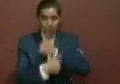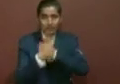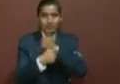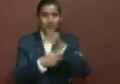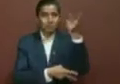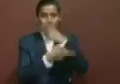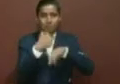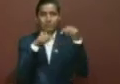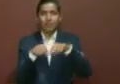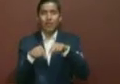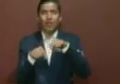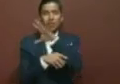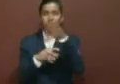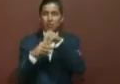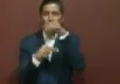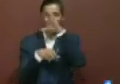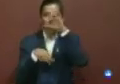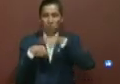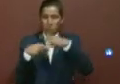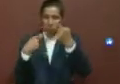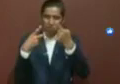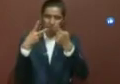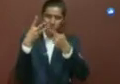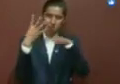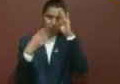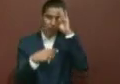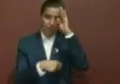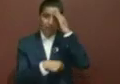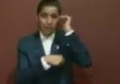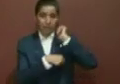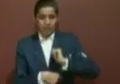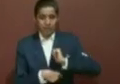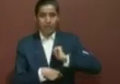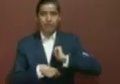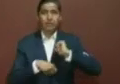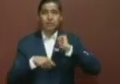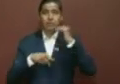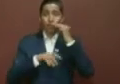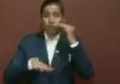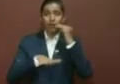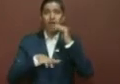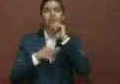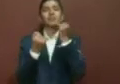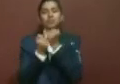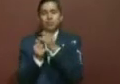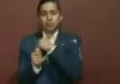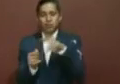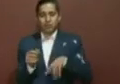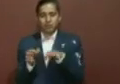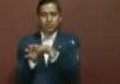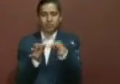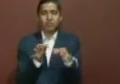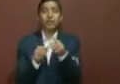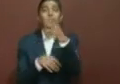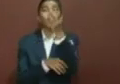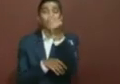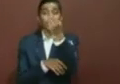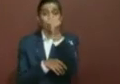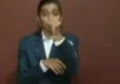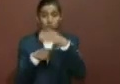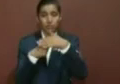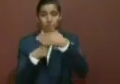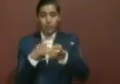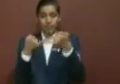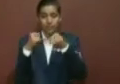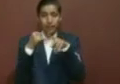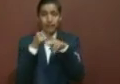asistir de toda la oferta cultural que tenemos en la capital y en los distintos destinos. El día 9 de octubre se